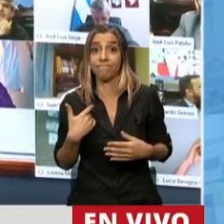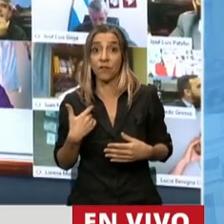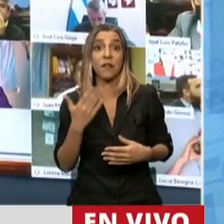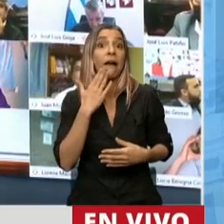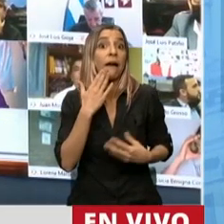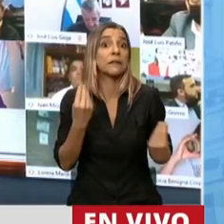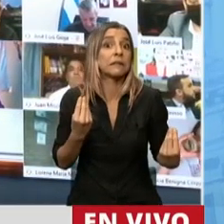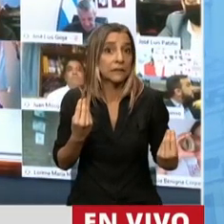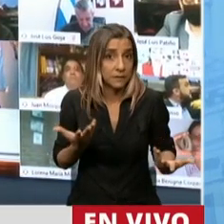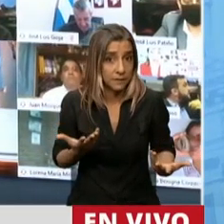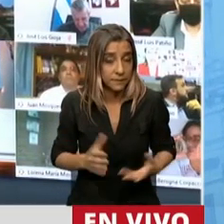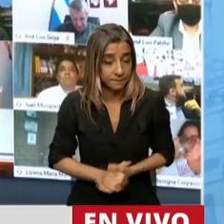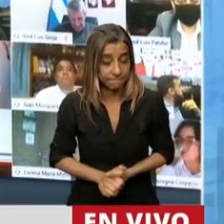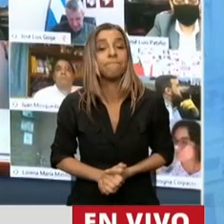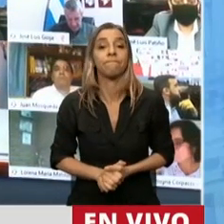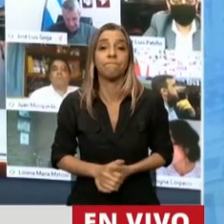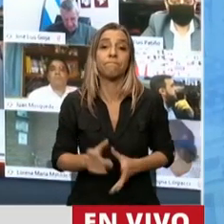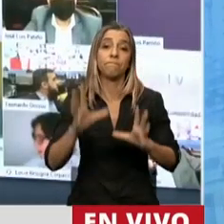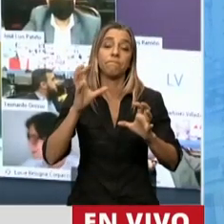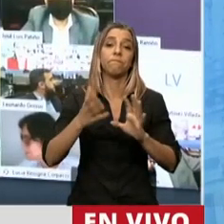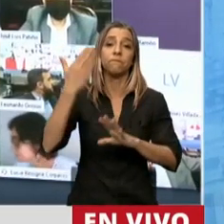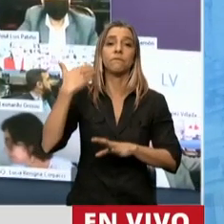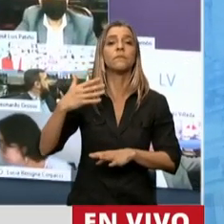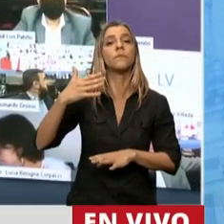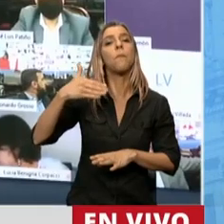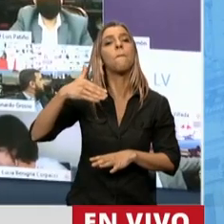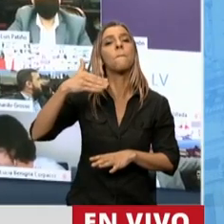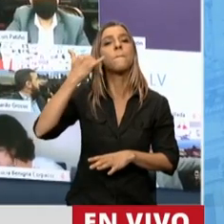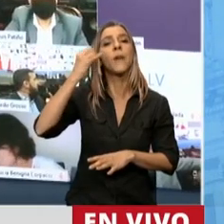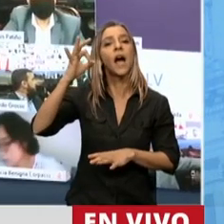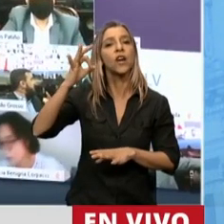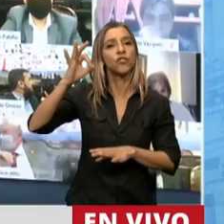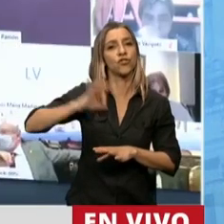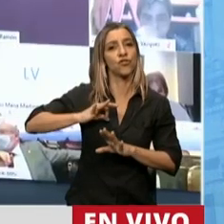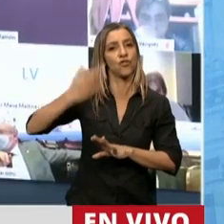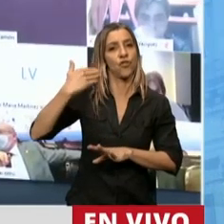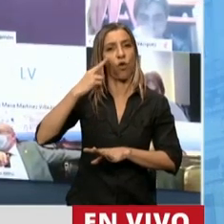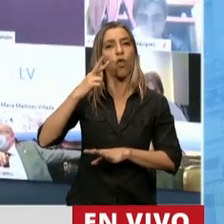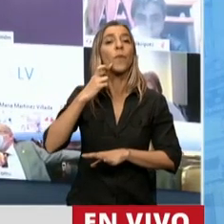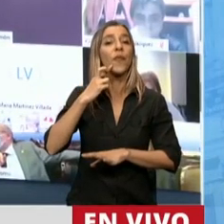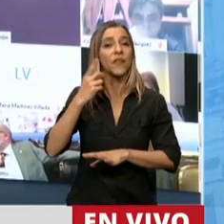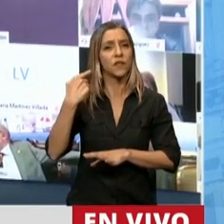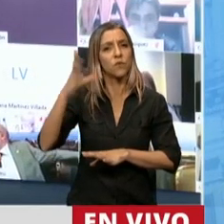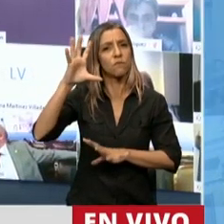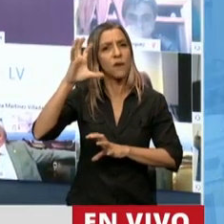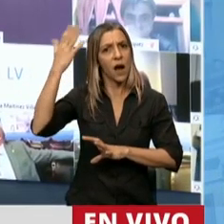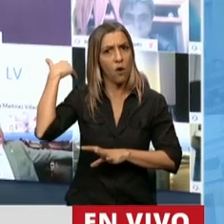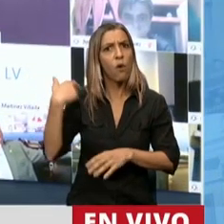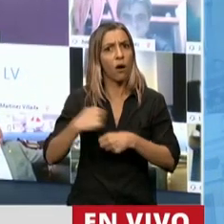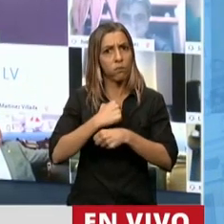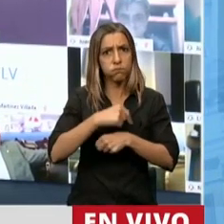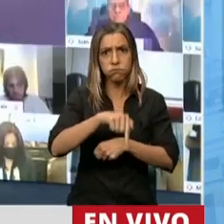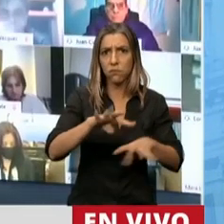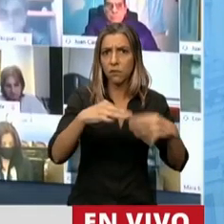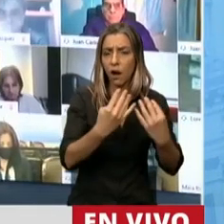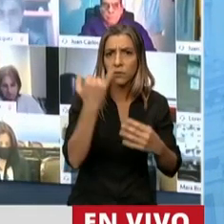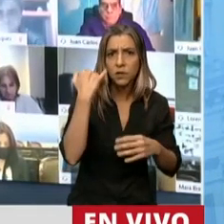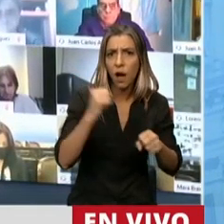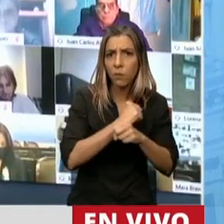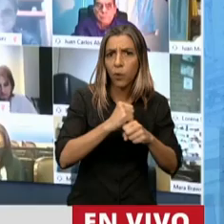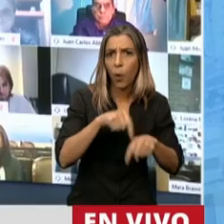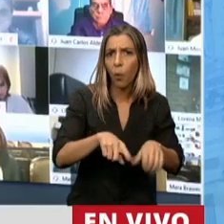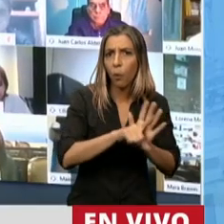del 2019, cuando todavía no era diputada, se aprobó en esta Cámara la Ley de Economía del Conocimiento, que traía